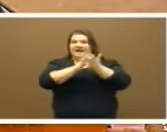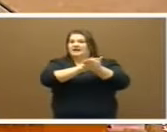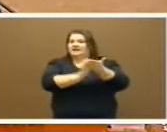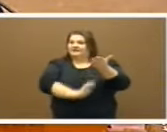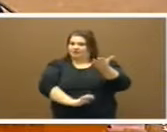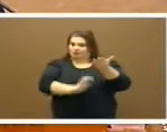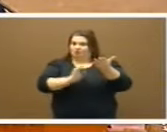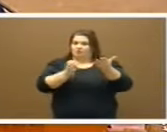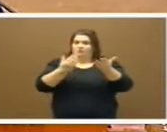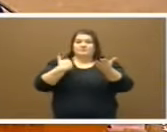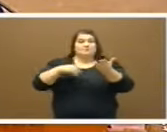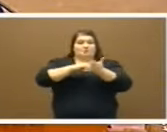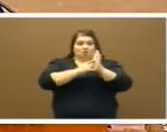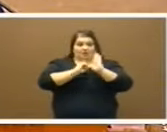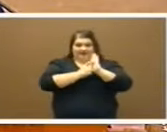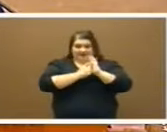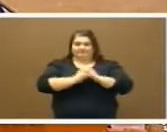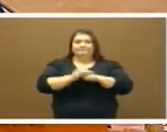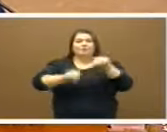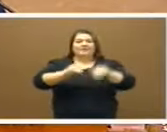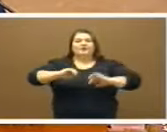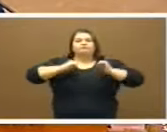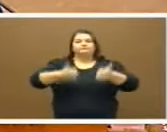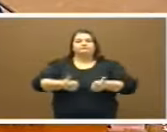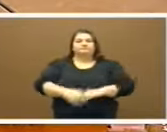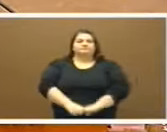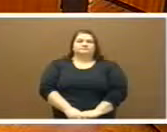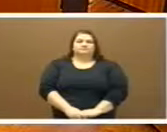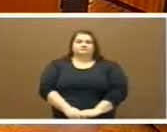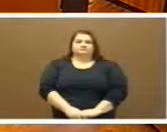conjunto del texto de ese proyecto de ley. Entramos en votación.